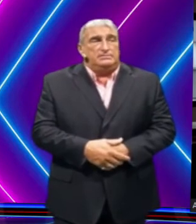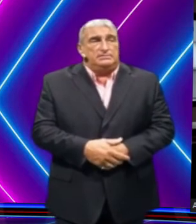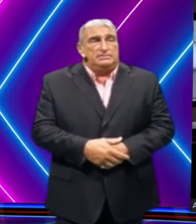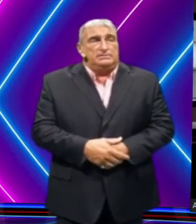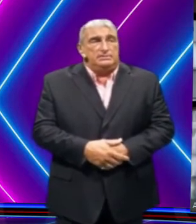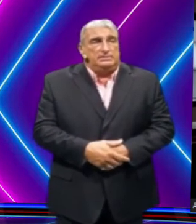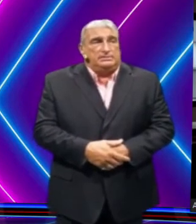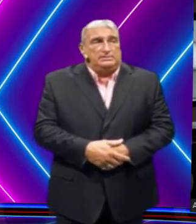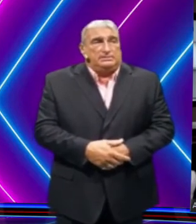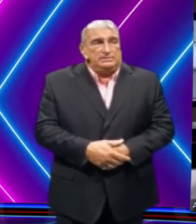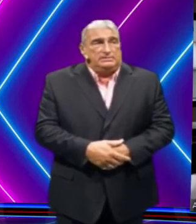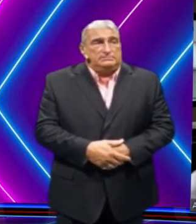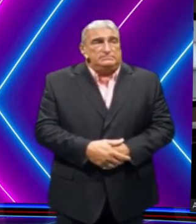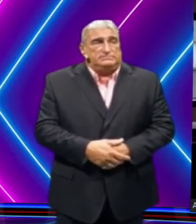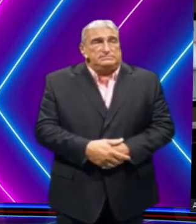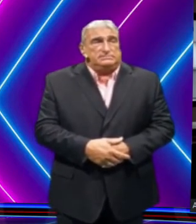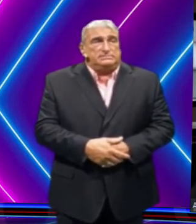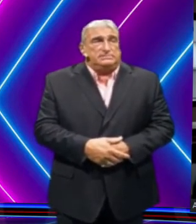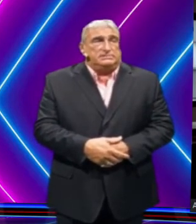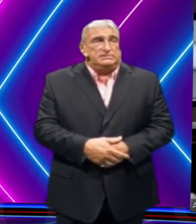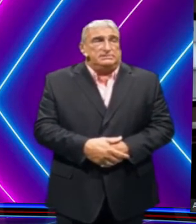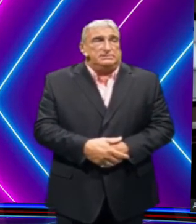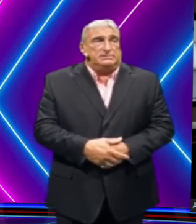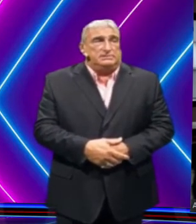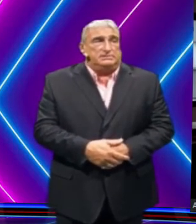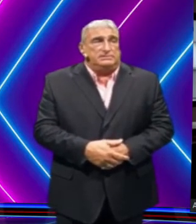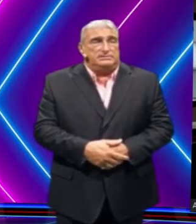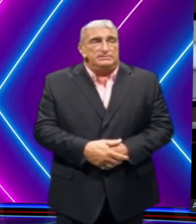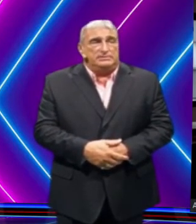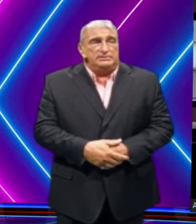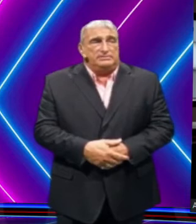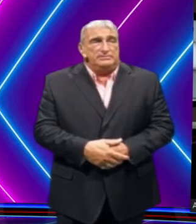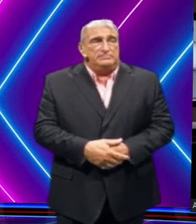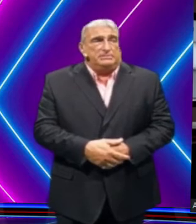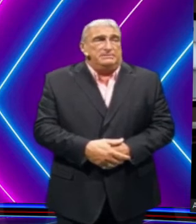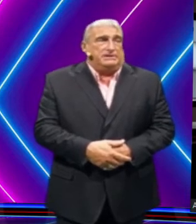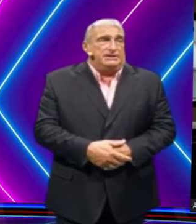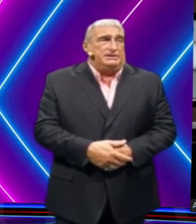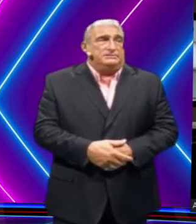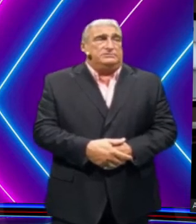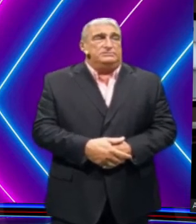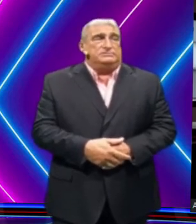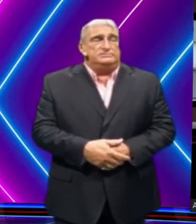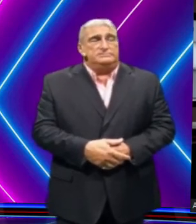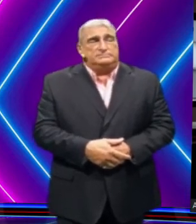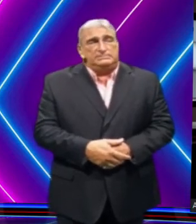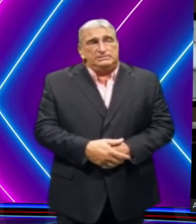antes, que odia a Cristina, diciendo estoy feliz, no me importa quién la trajo. Pero más vale,